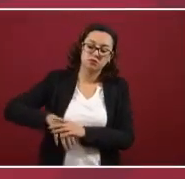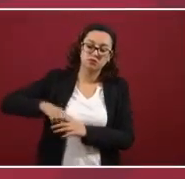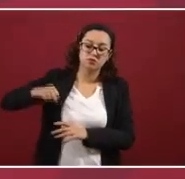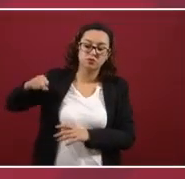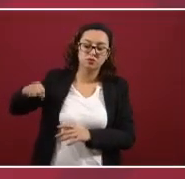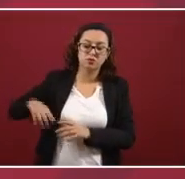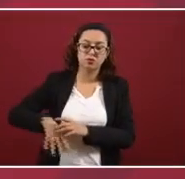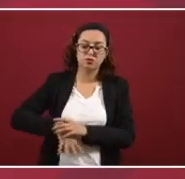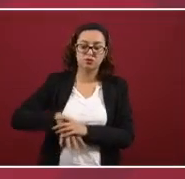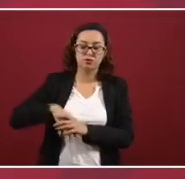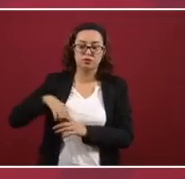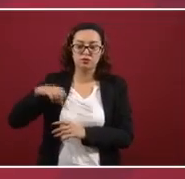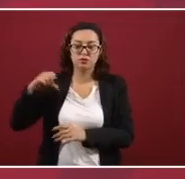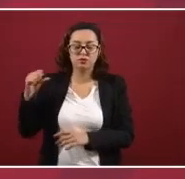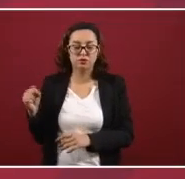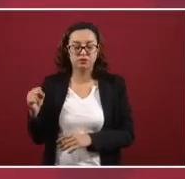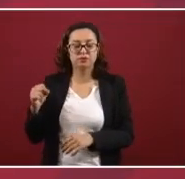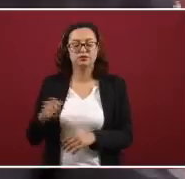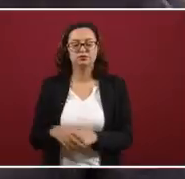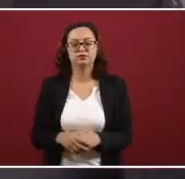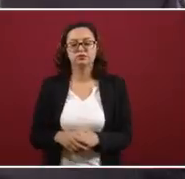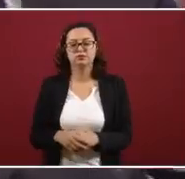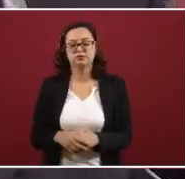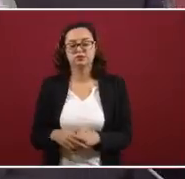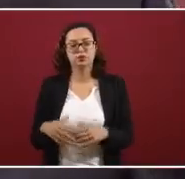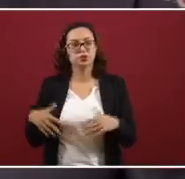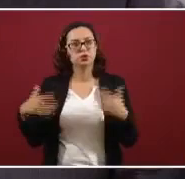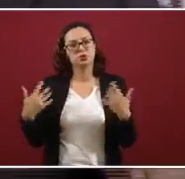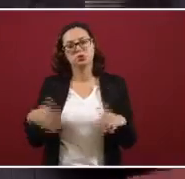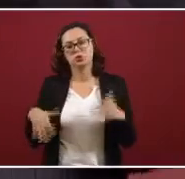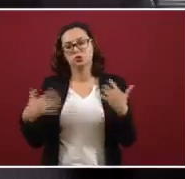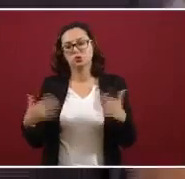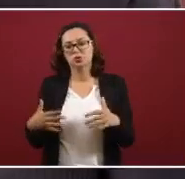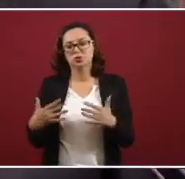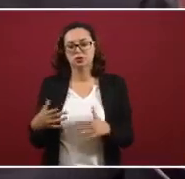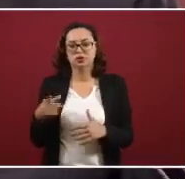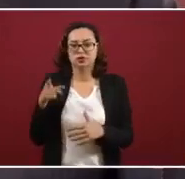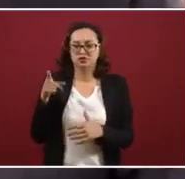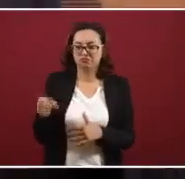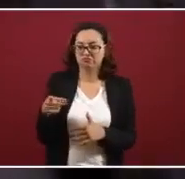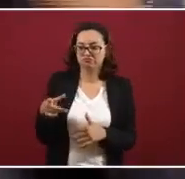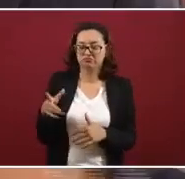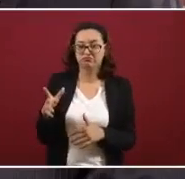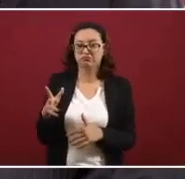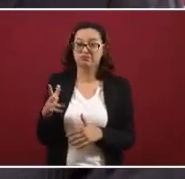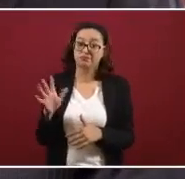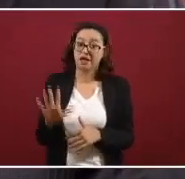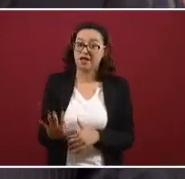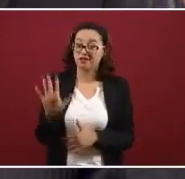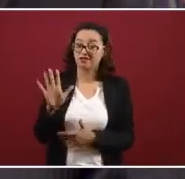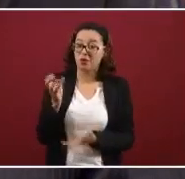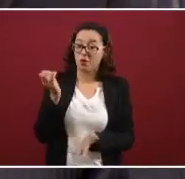la expropiación. Es parte de la llamada faja de oro.